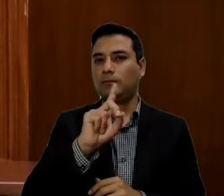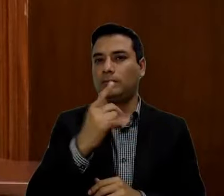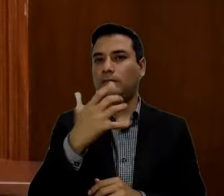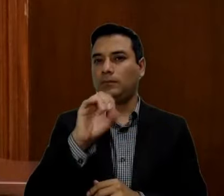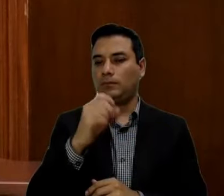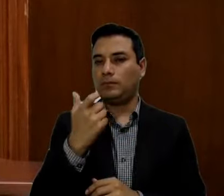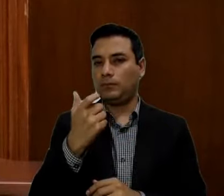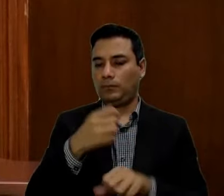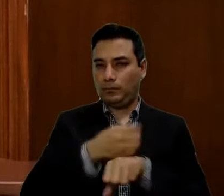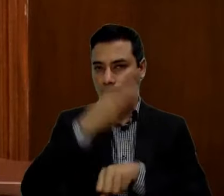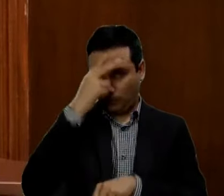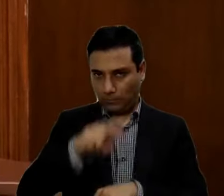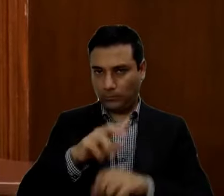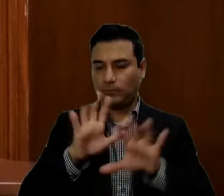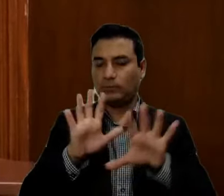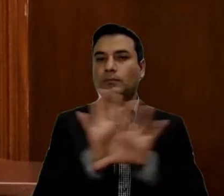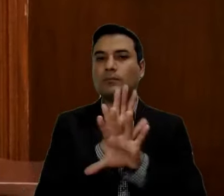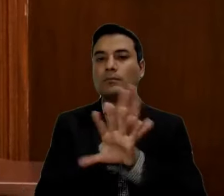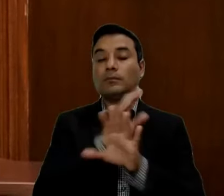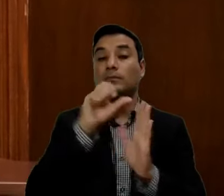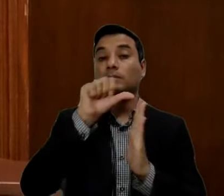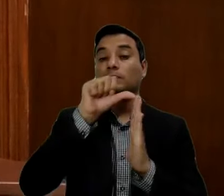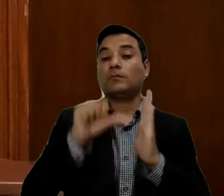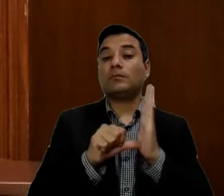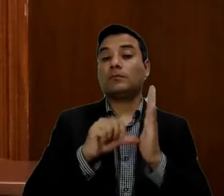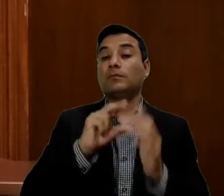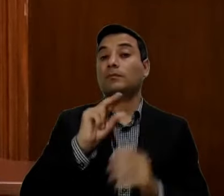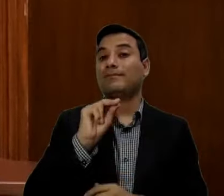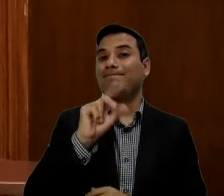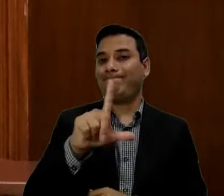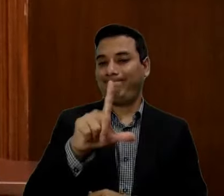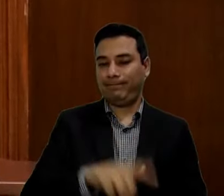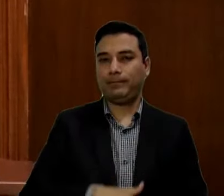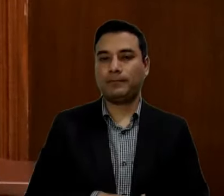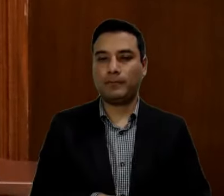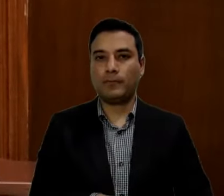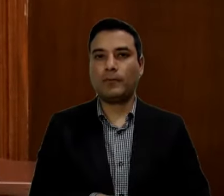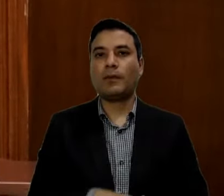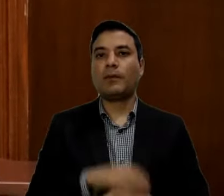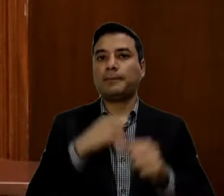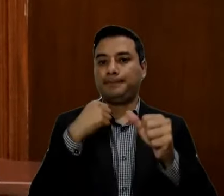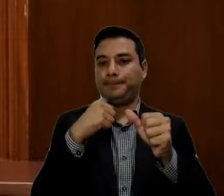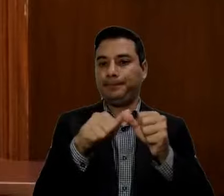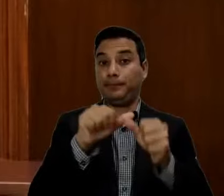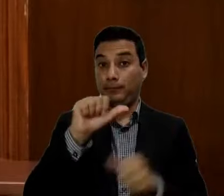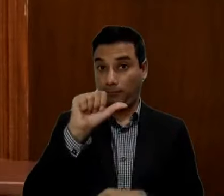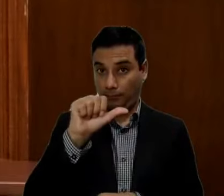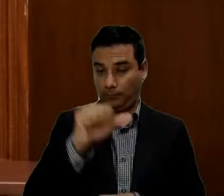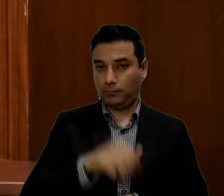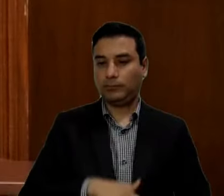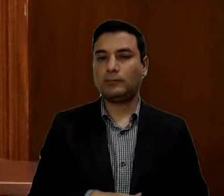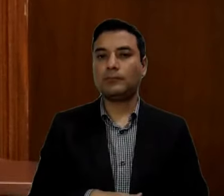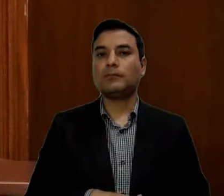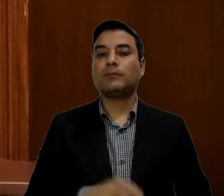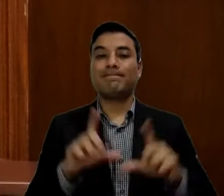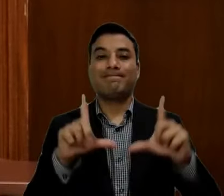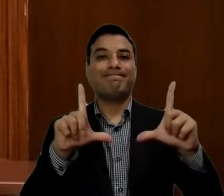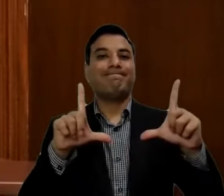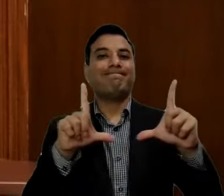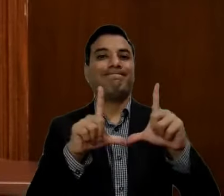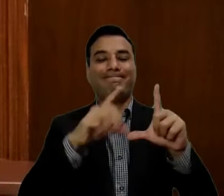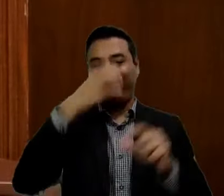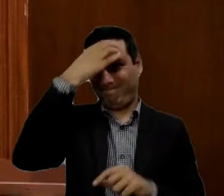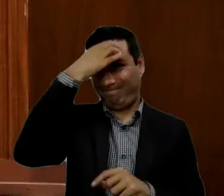México. Artículo 87, inciso A, que la licencia de chofer de